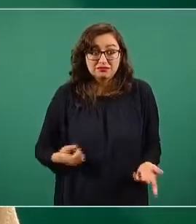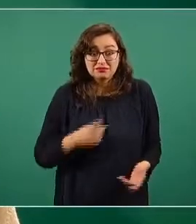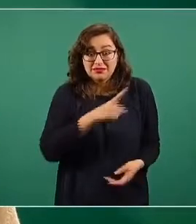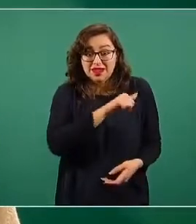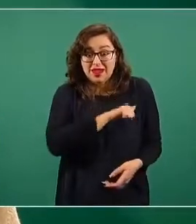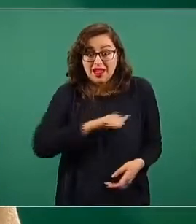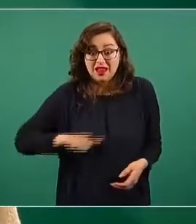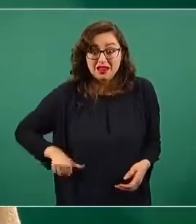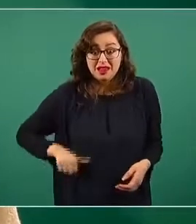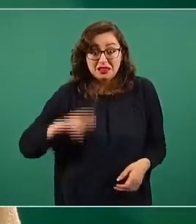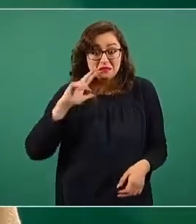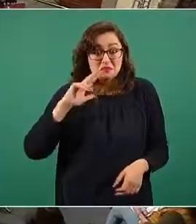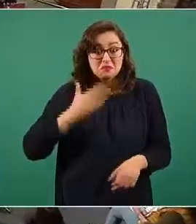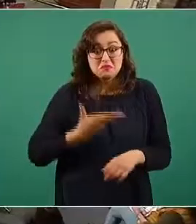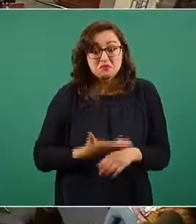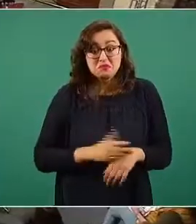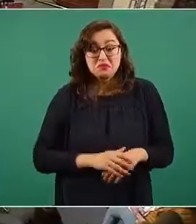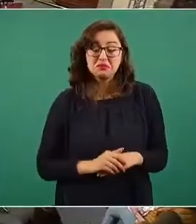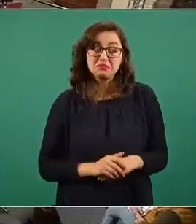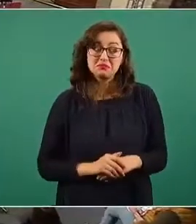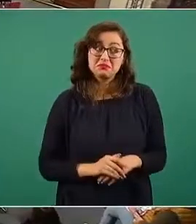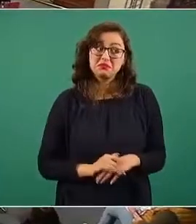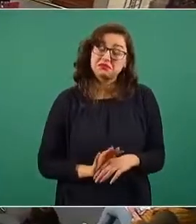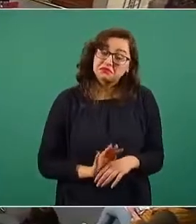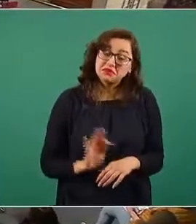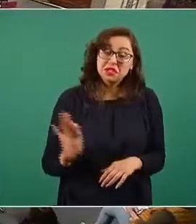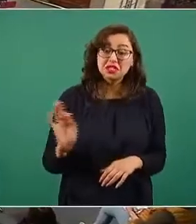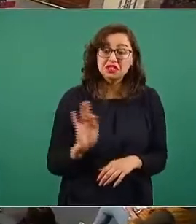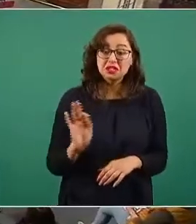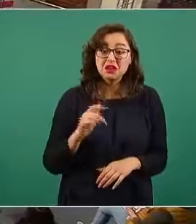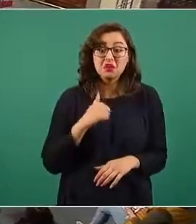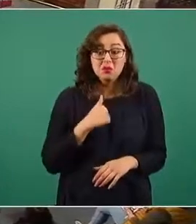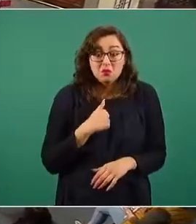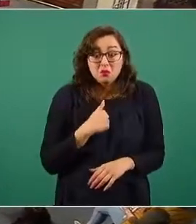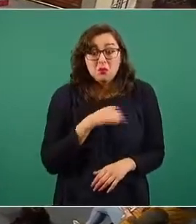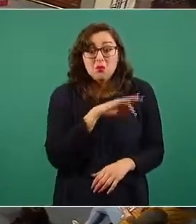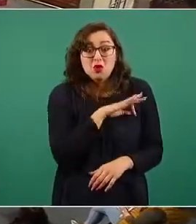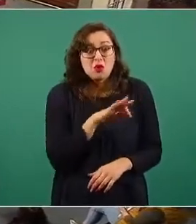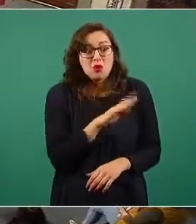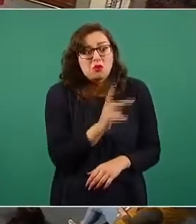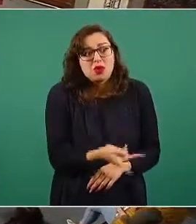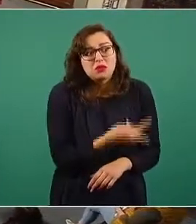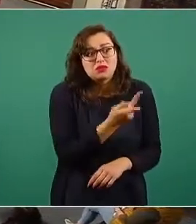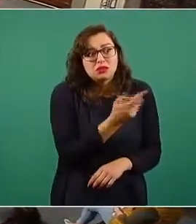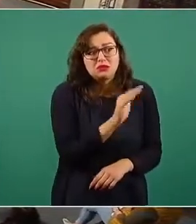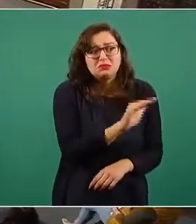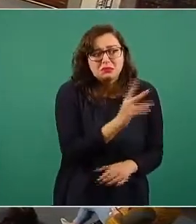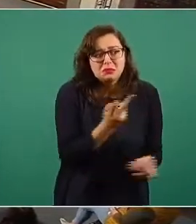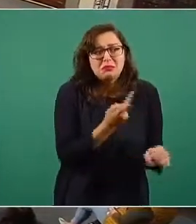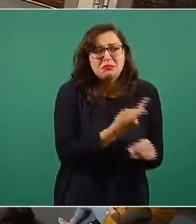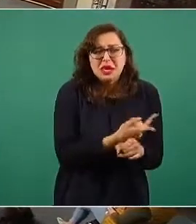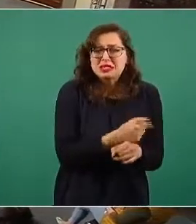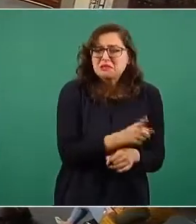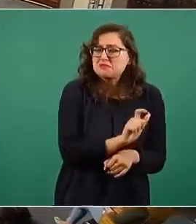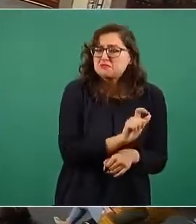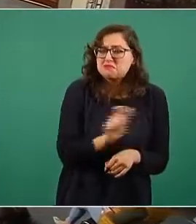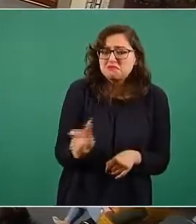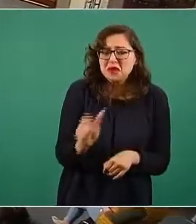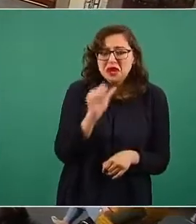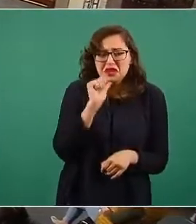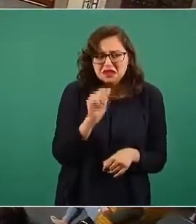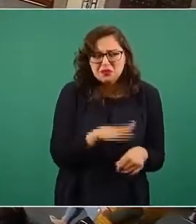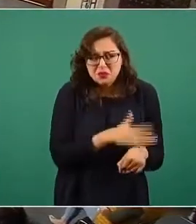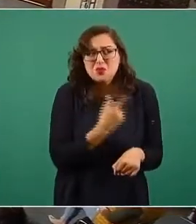nosotros preguntarle al alcalde cuál ha sido su actitud, por qué no ha podido, por lo pronto,